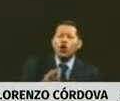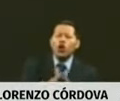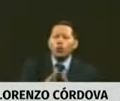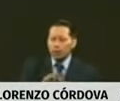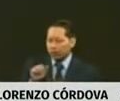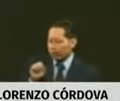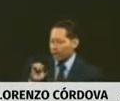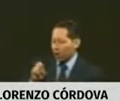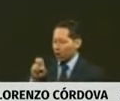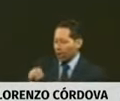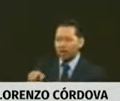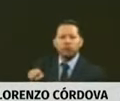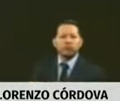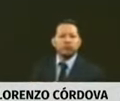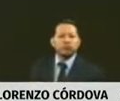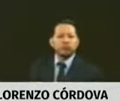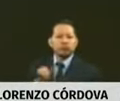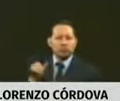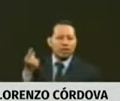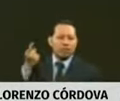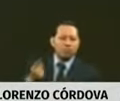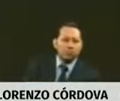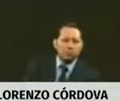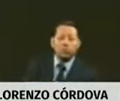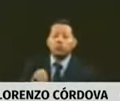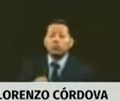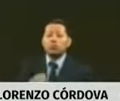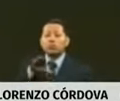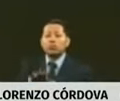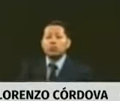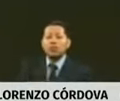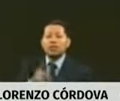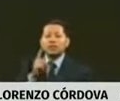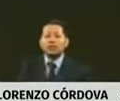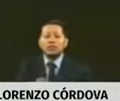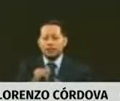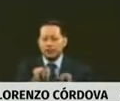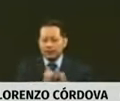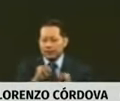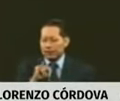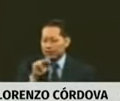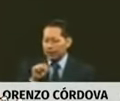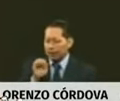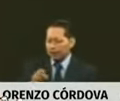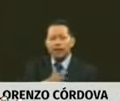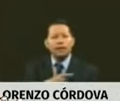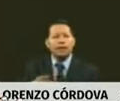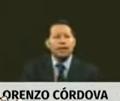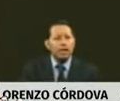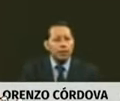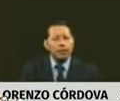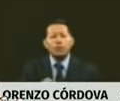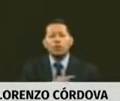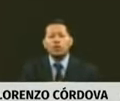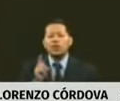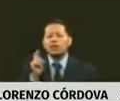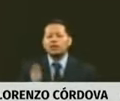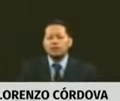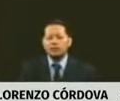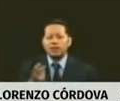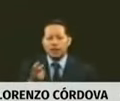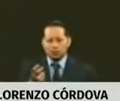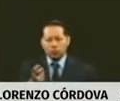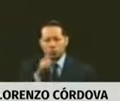Corte de Justicia de la Nación que estableció que el Instituto debe contemplar la posibilidad de que ejercicios